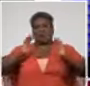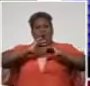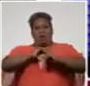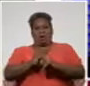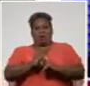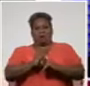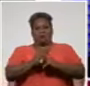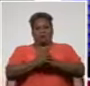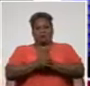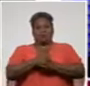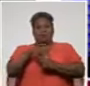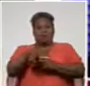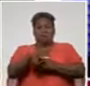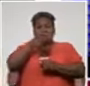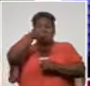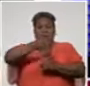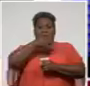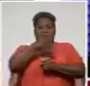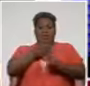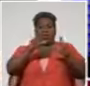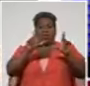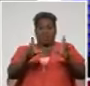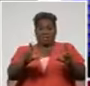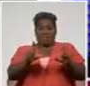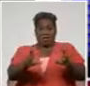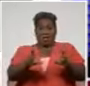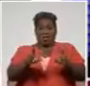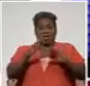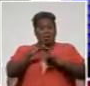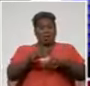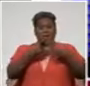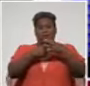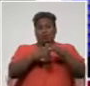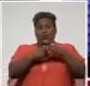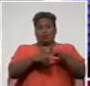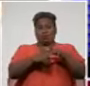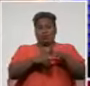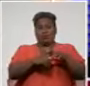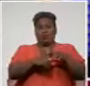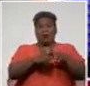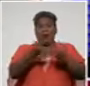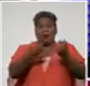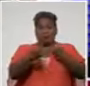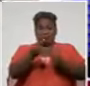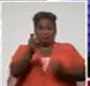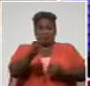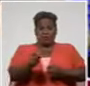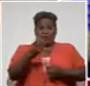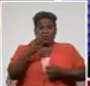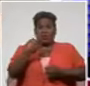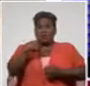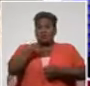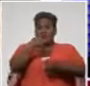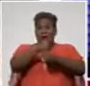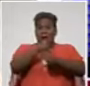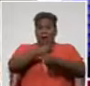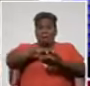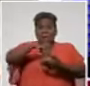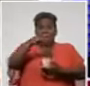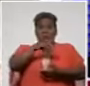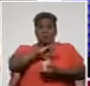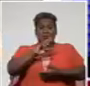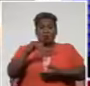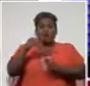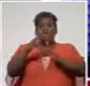que realmente la tarjeta no está hecha para darle solución. Por ejemplo, hay un planteamiento de mucha gente que yo trabajo en Plaza de la Revolución y vivo en